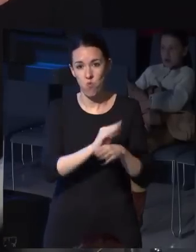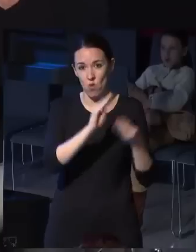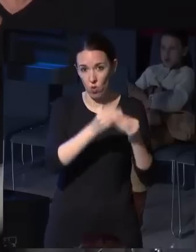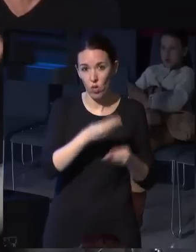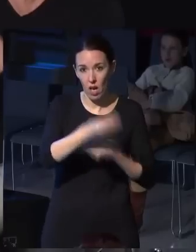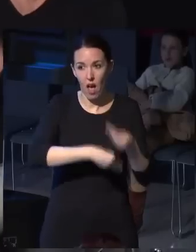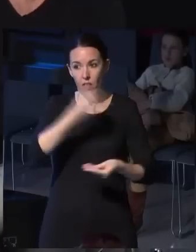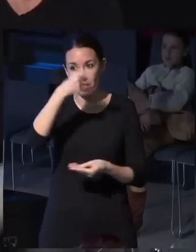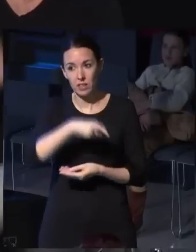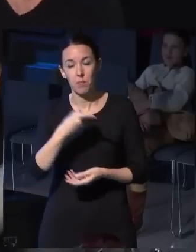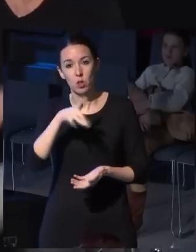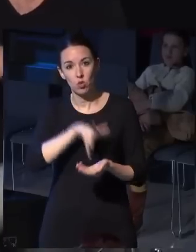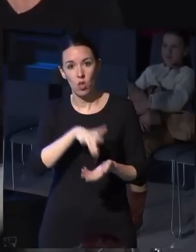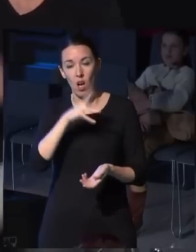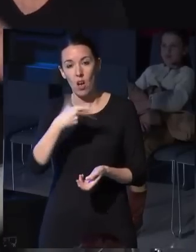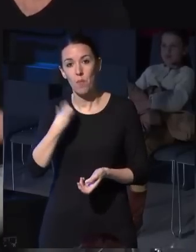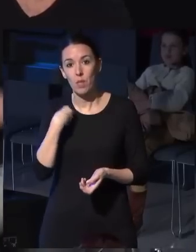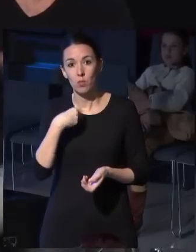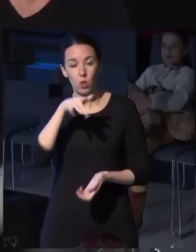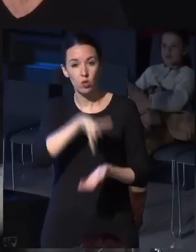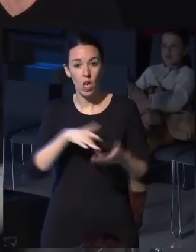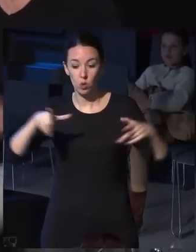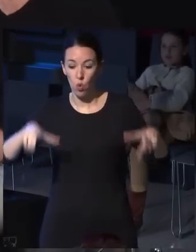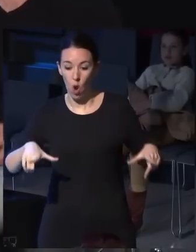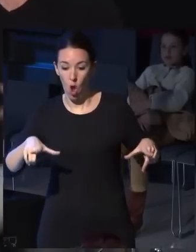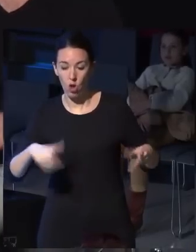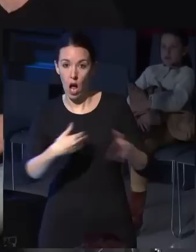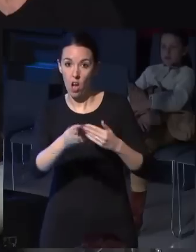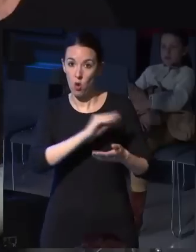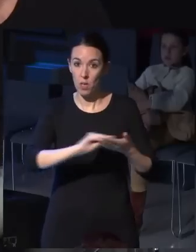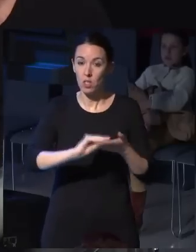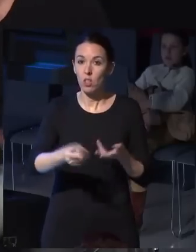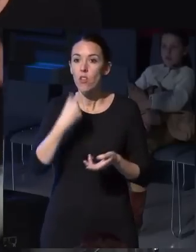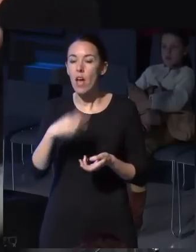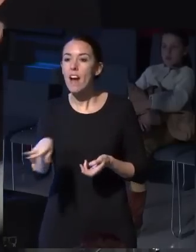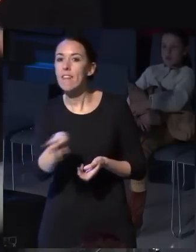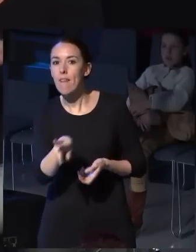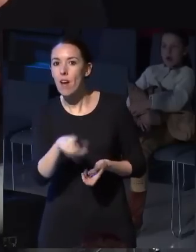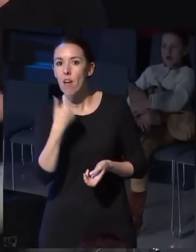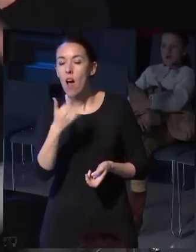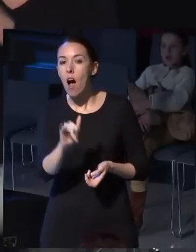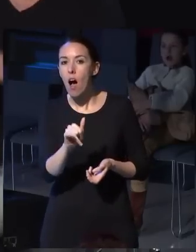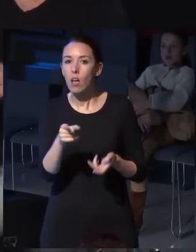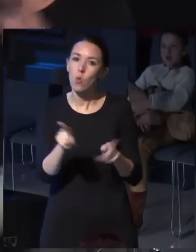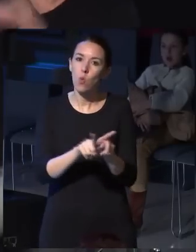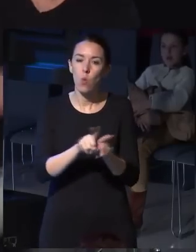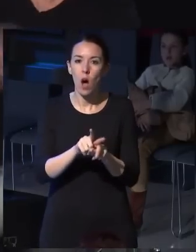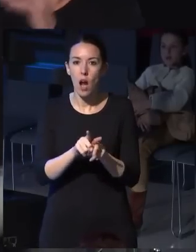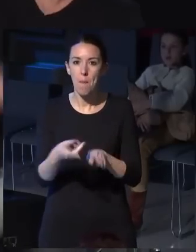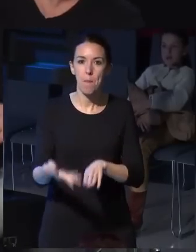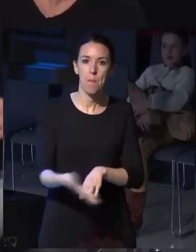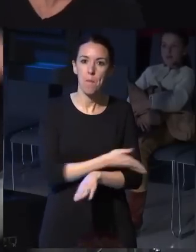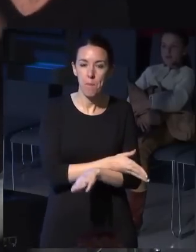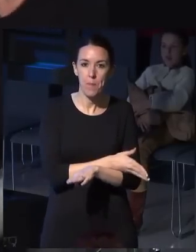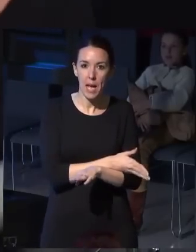pero bueno, también pasa ahora lo que está diciendo, ¿no? Cuando estás en el local componiendo, le dices, ponle reverb. Entonces ya hay como una parte de preproducción, de